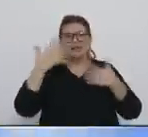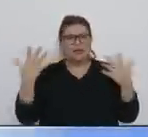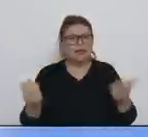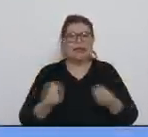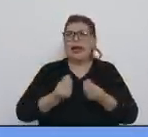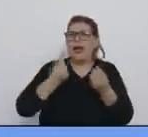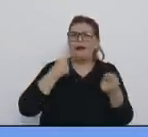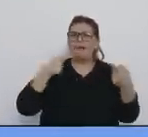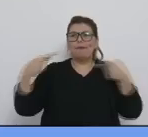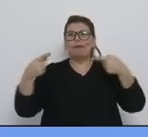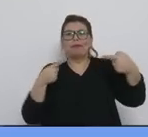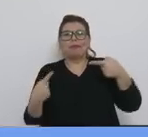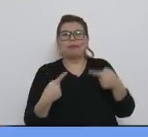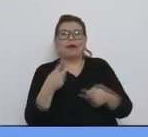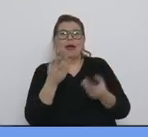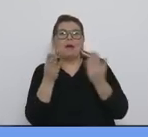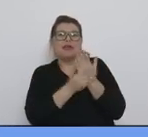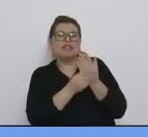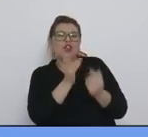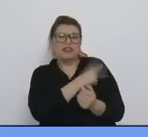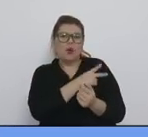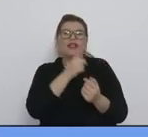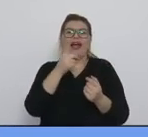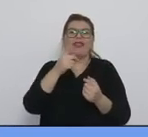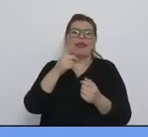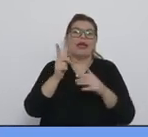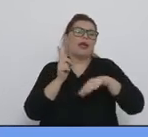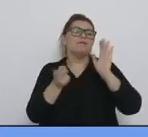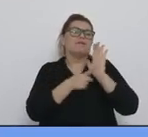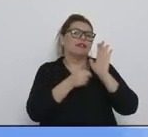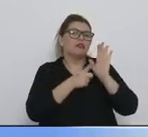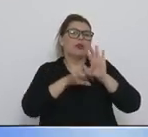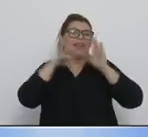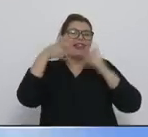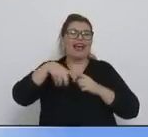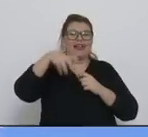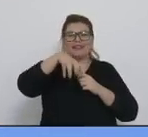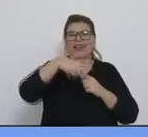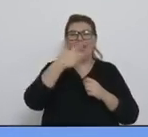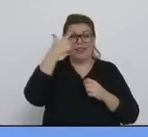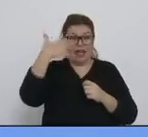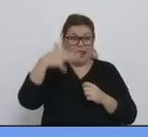contradicciones del ministro de seguridad y del titular de la agencia federal de inteligencia gracias presidenta a los dos con dictamen de comisión